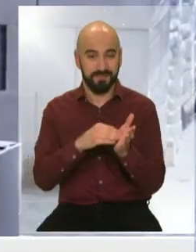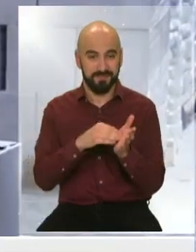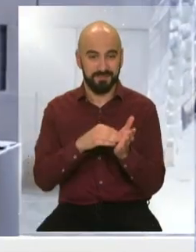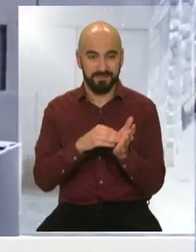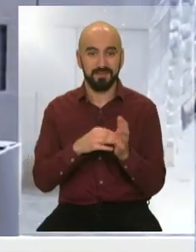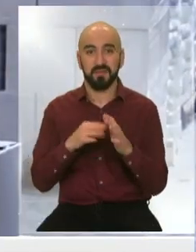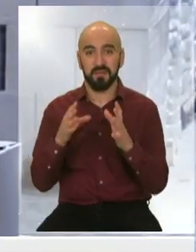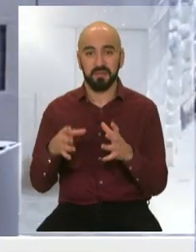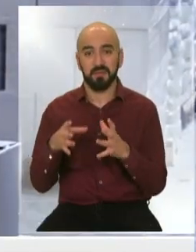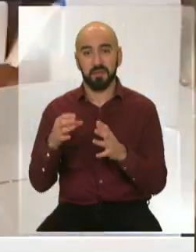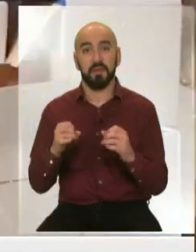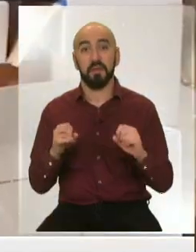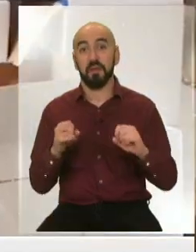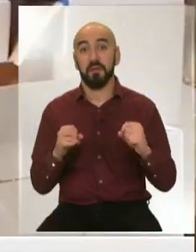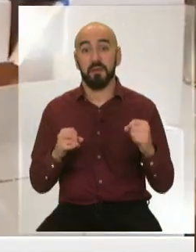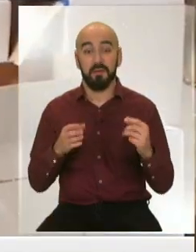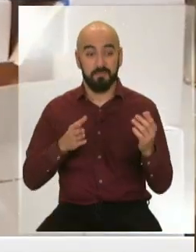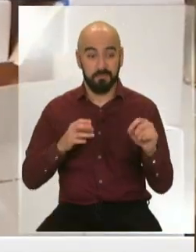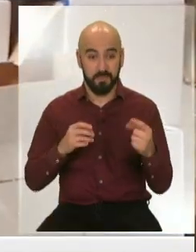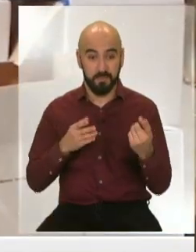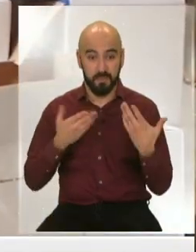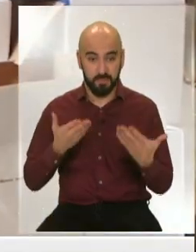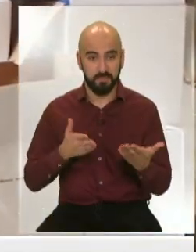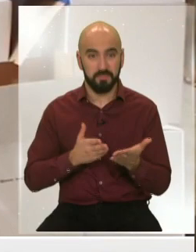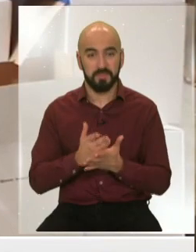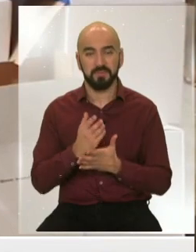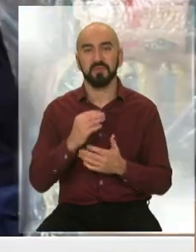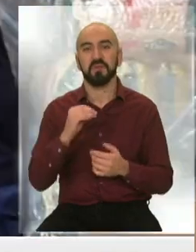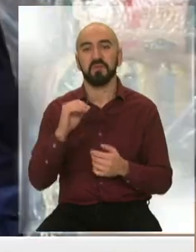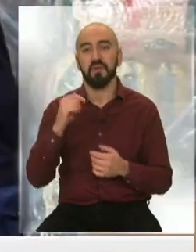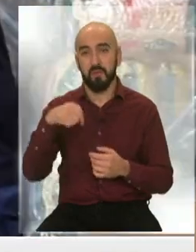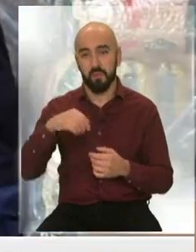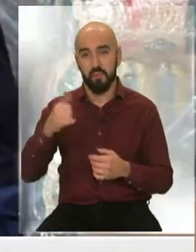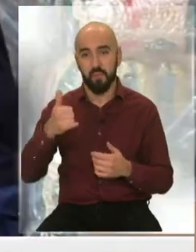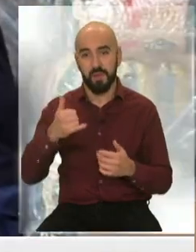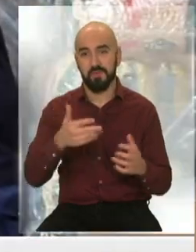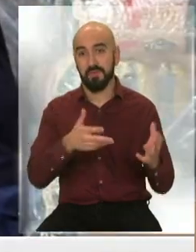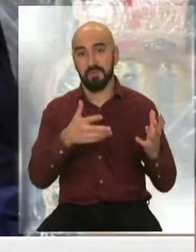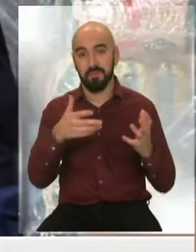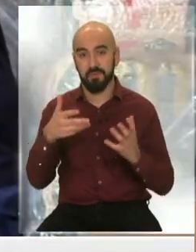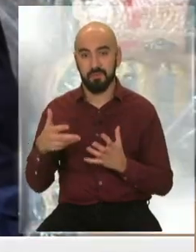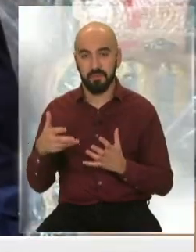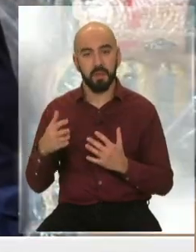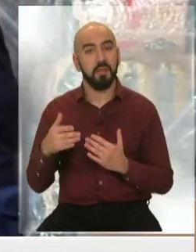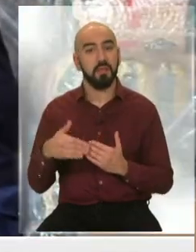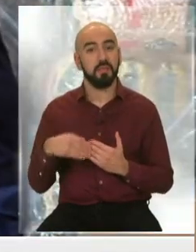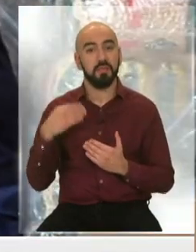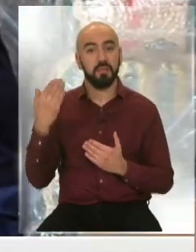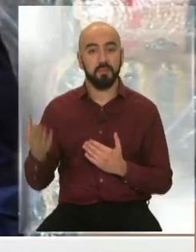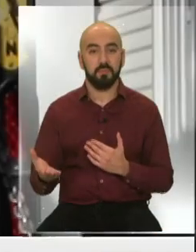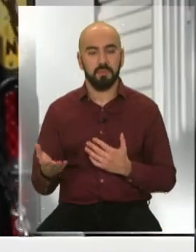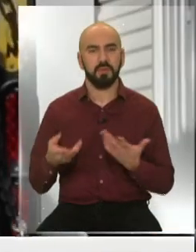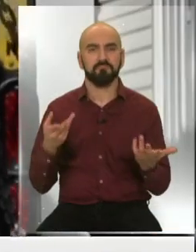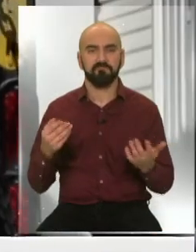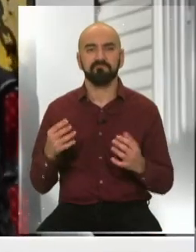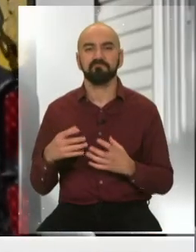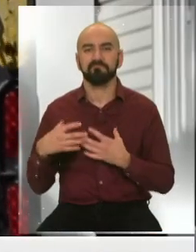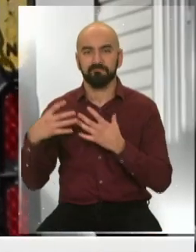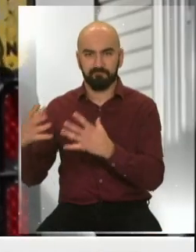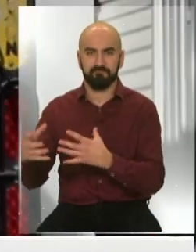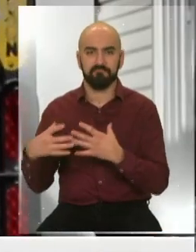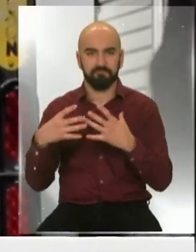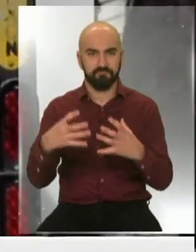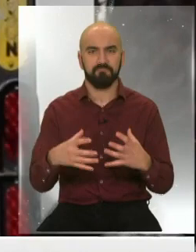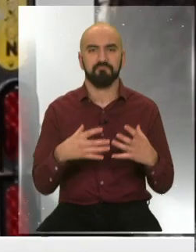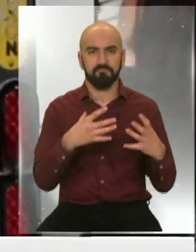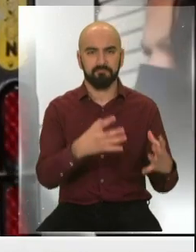primeras comienzan a llegar hoy jueves 21 de mayo y entonces sucesivamente van a ir llegando a los lugares de